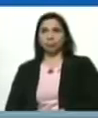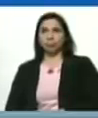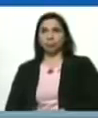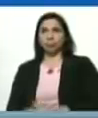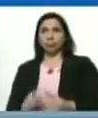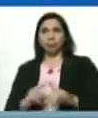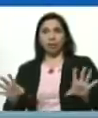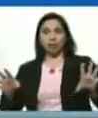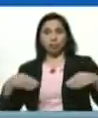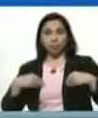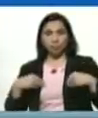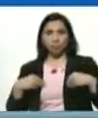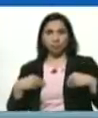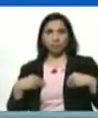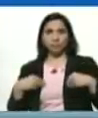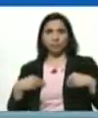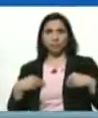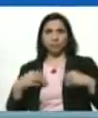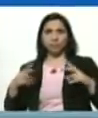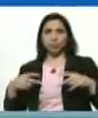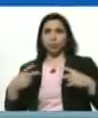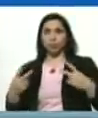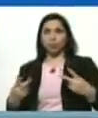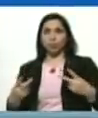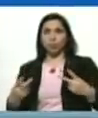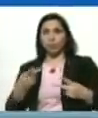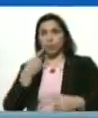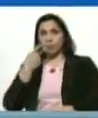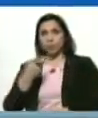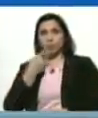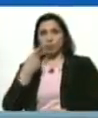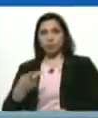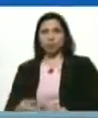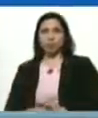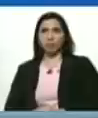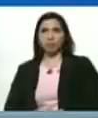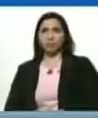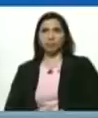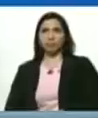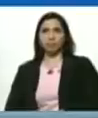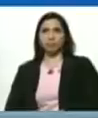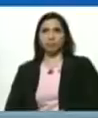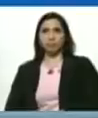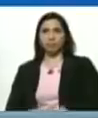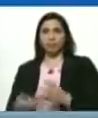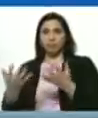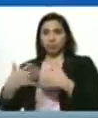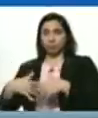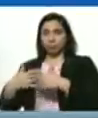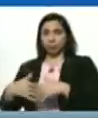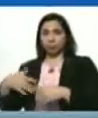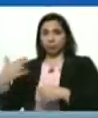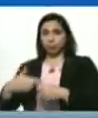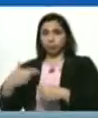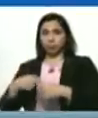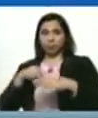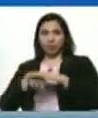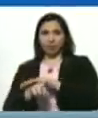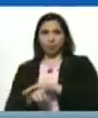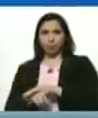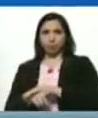asumir la nueva política de hidrocarburos internos que